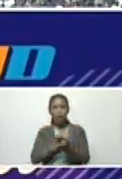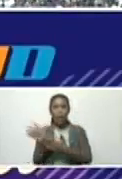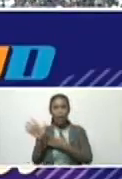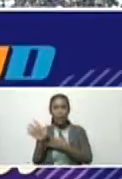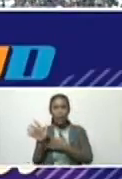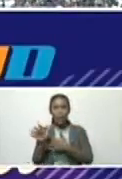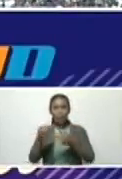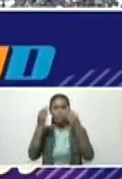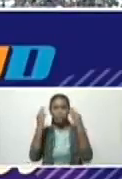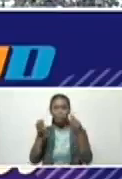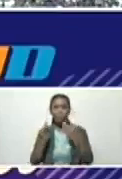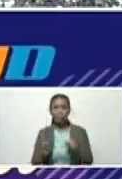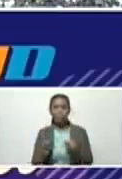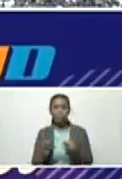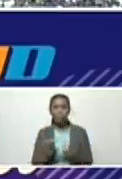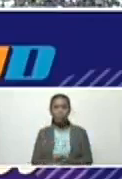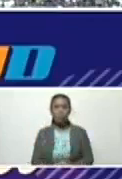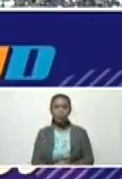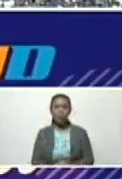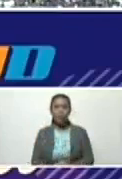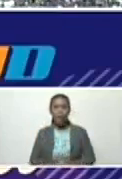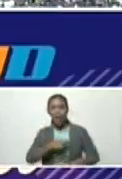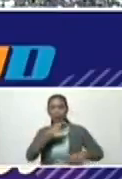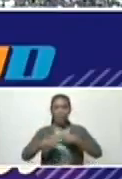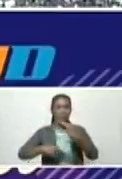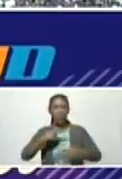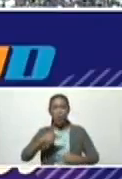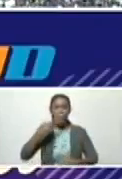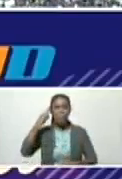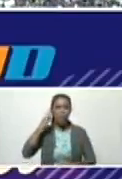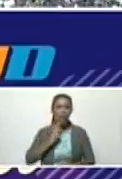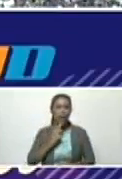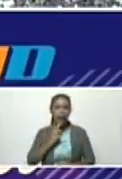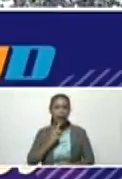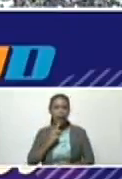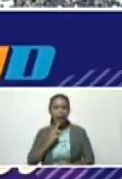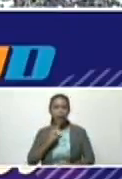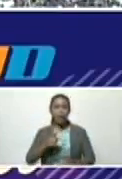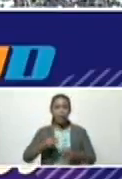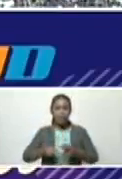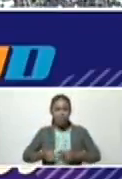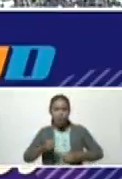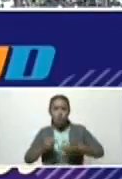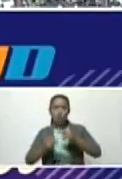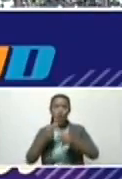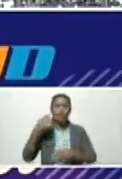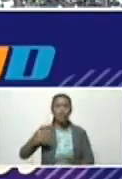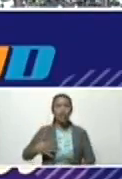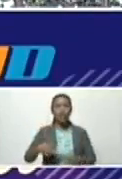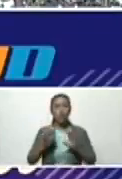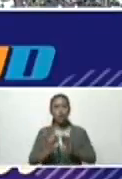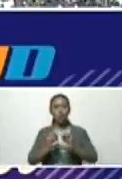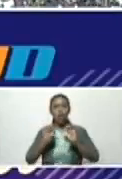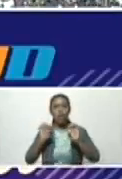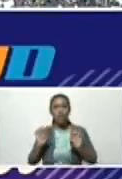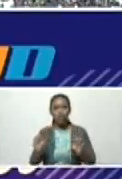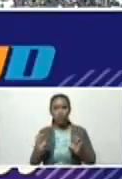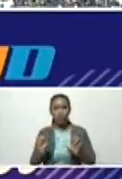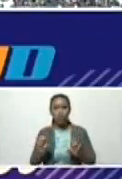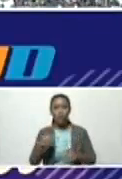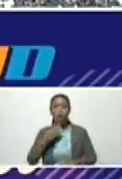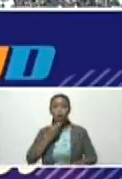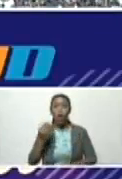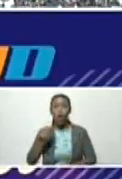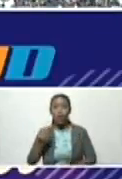calidad. La revolución bolivariana ha construido el derecho a la educación de su